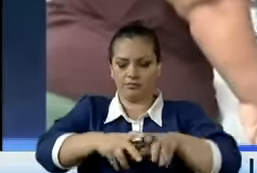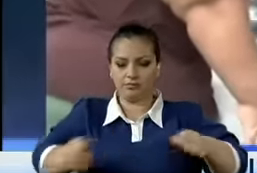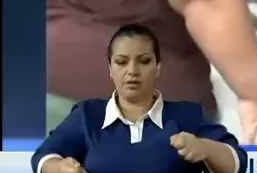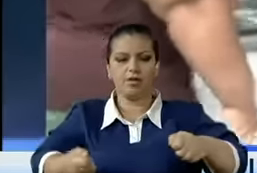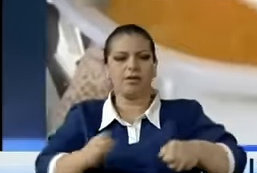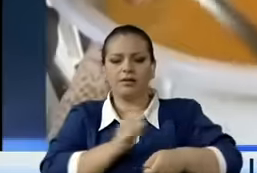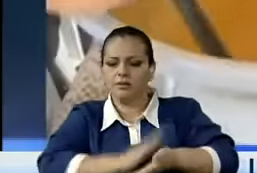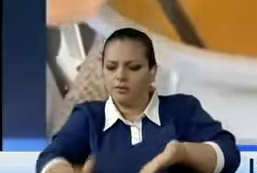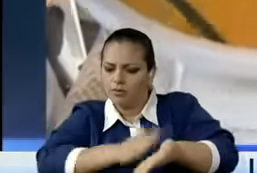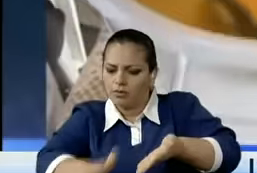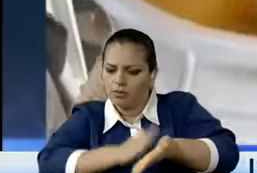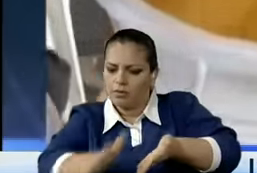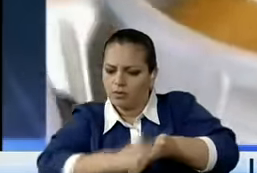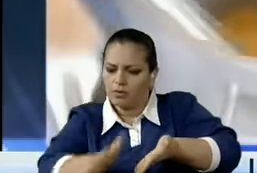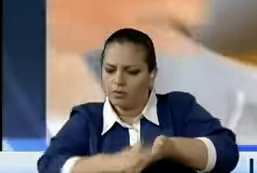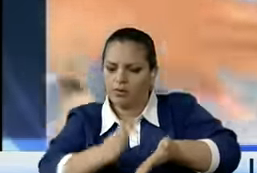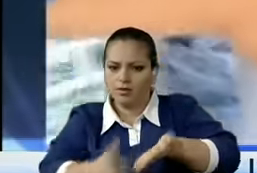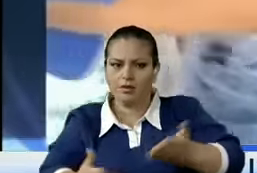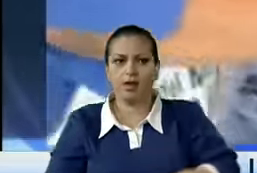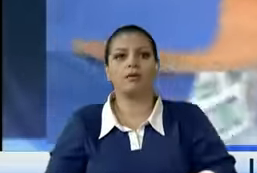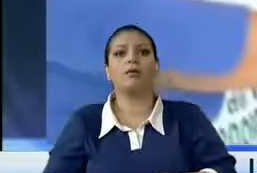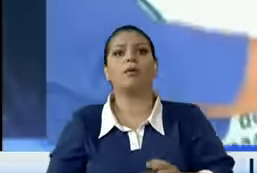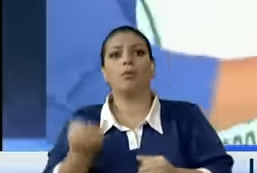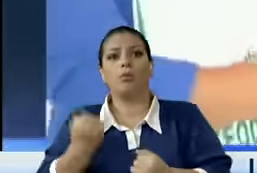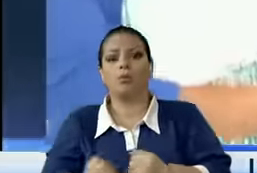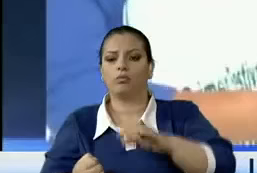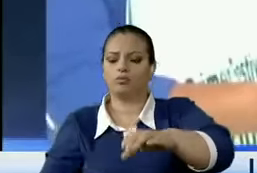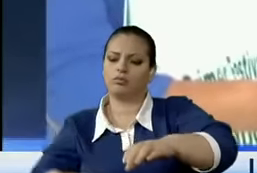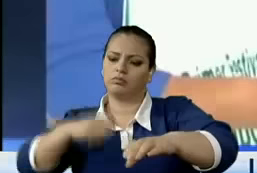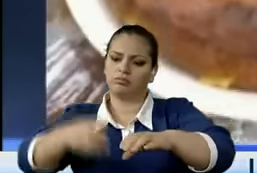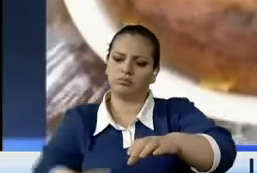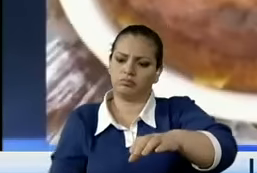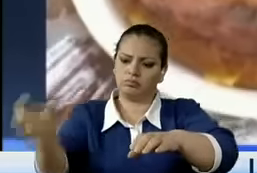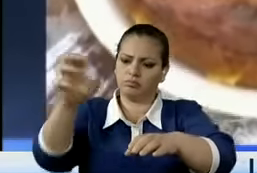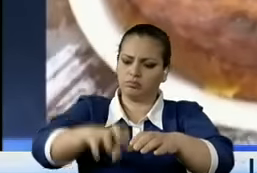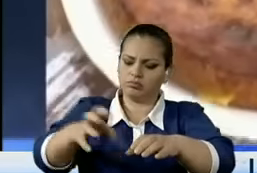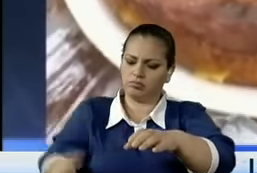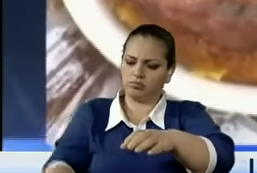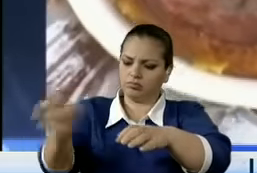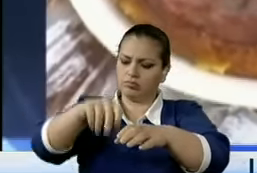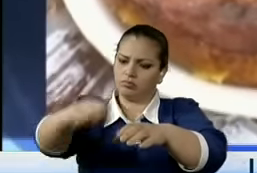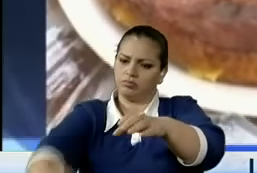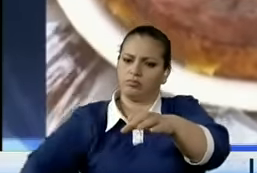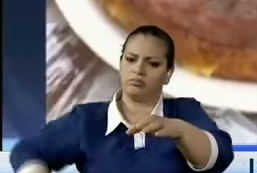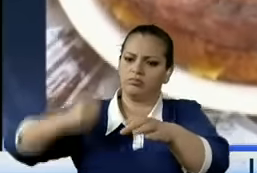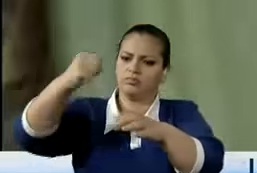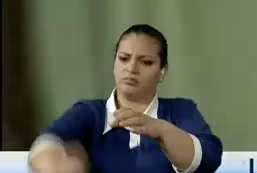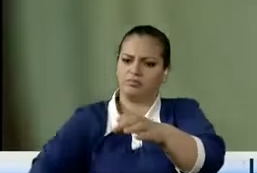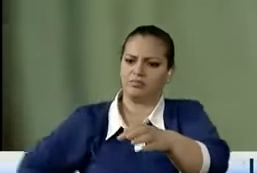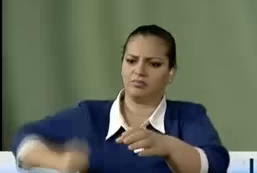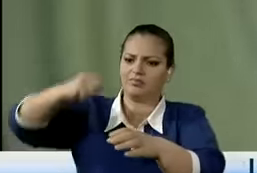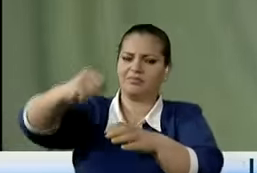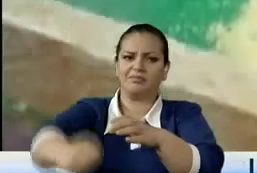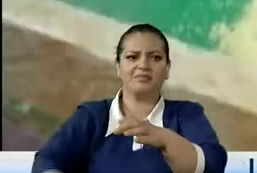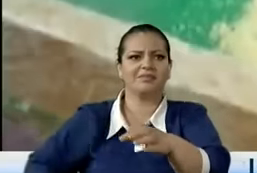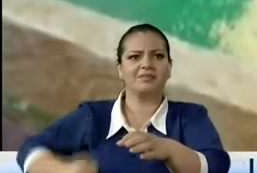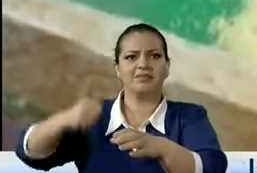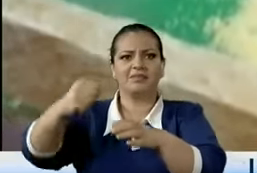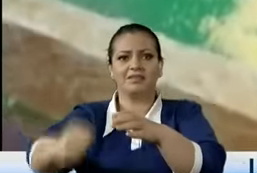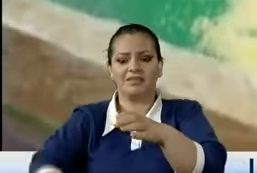los ingredientes. Ya, con los ingredientes le ponemos, como le digo, la cebolla, la mantequilla y el queso. Los granos se